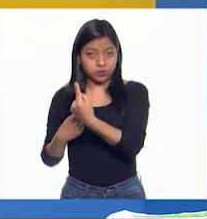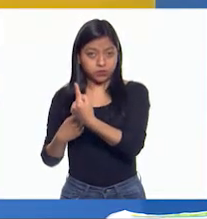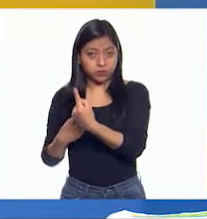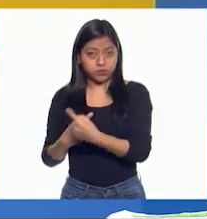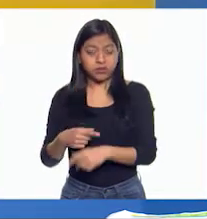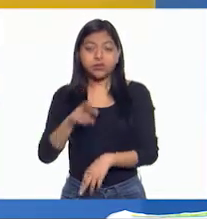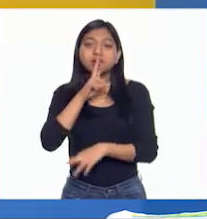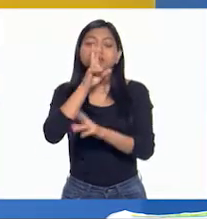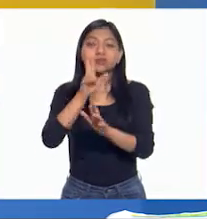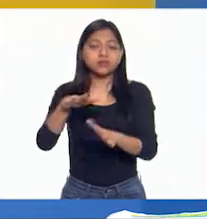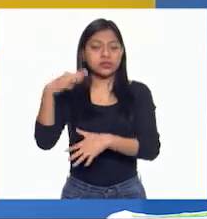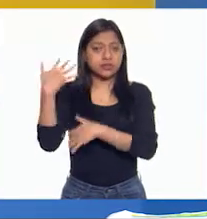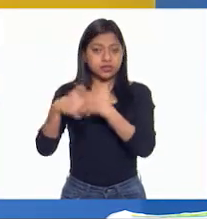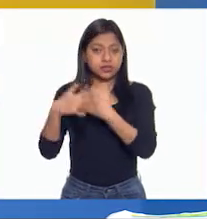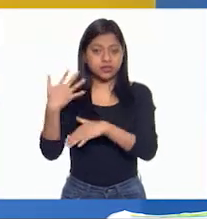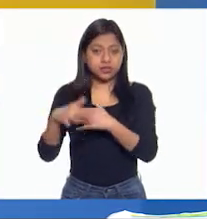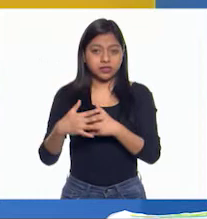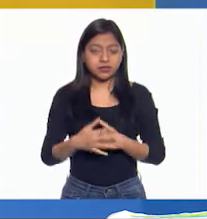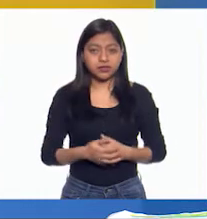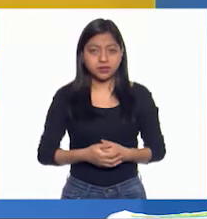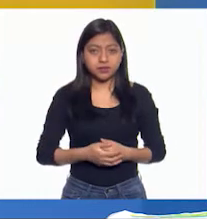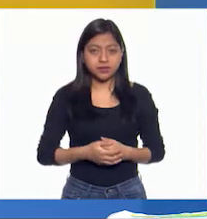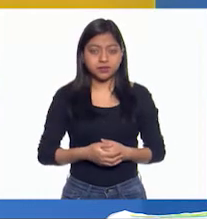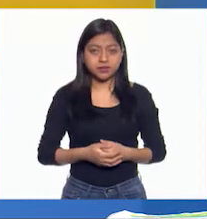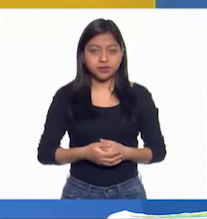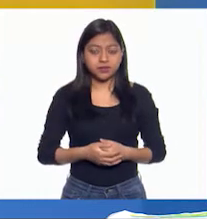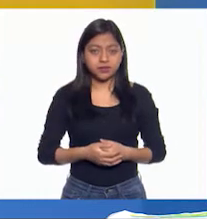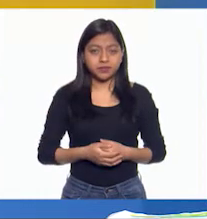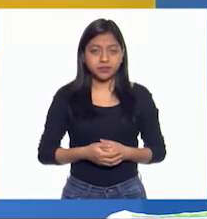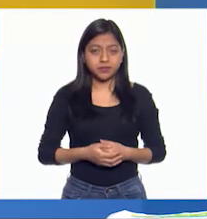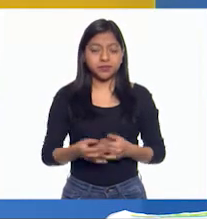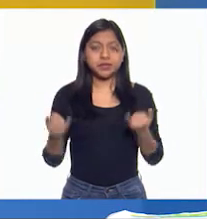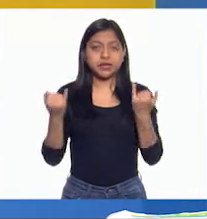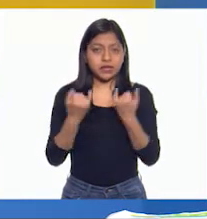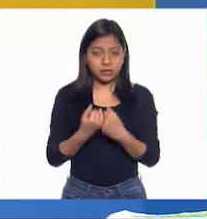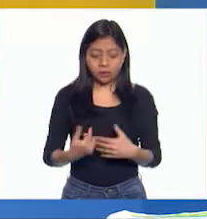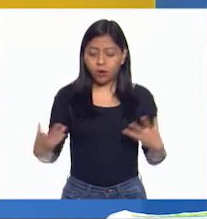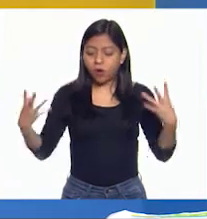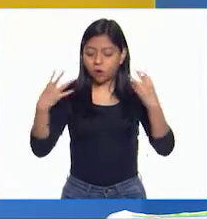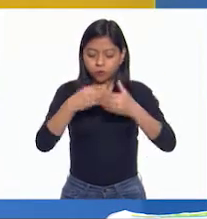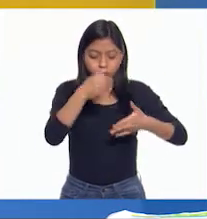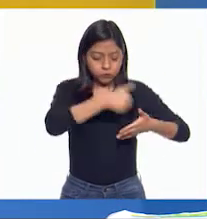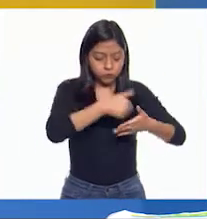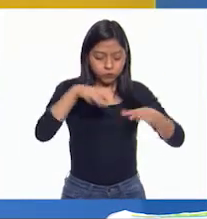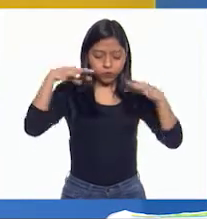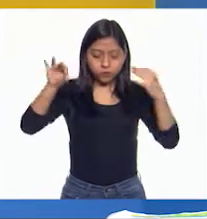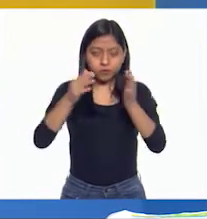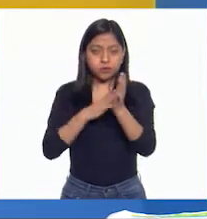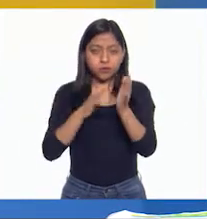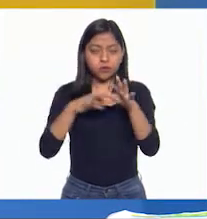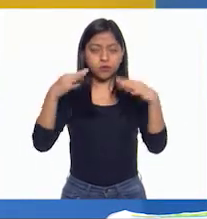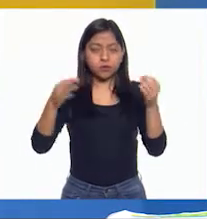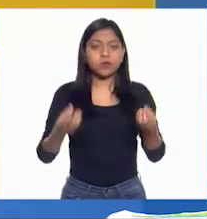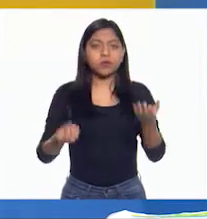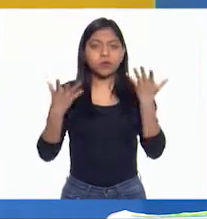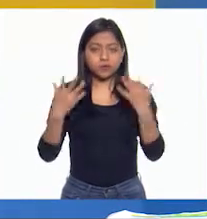dan 15. Entonces sumo también la cantidad de hojas que les corresponden, que serían